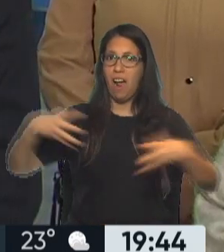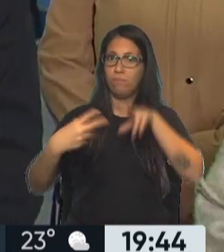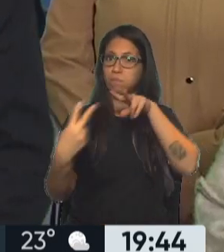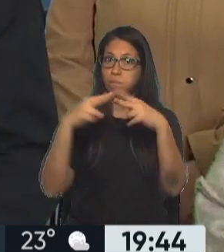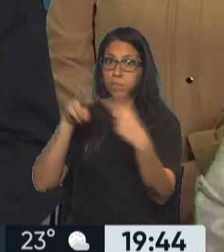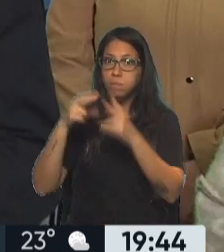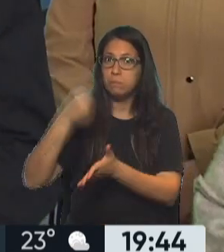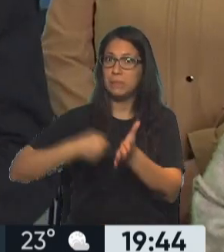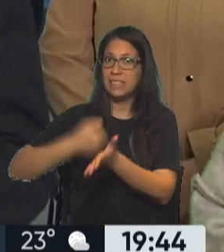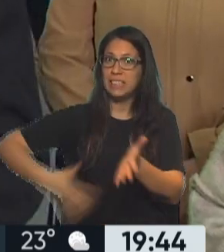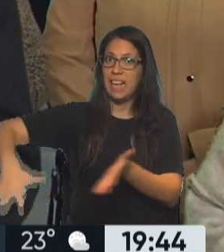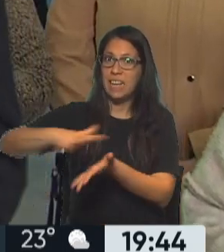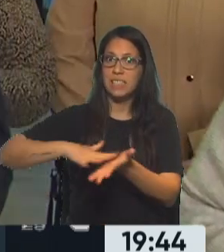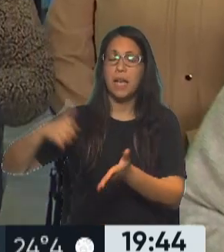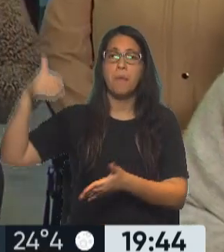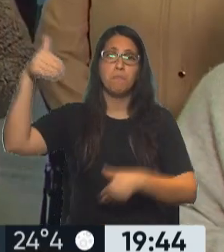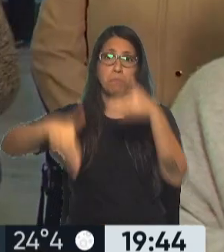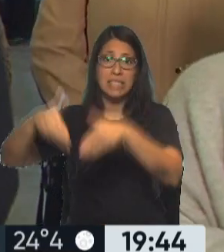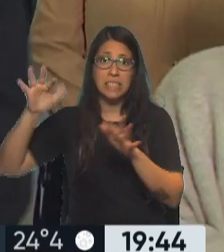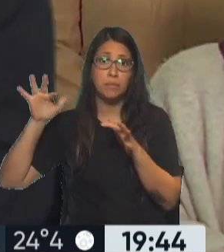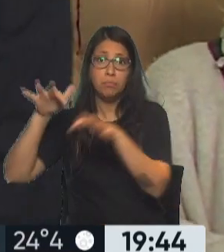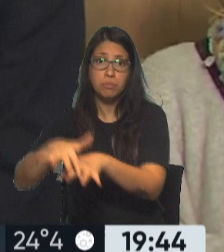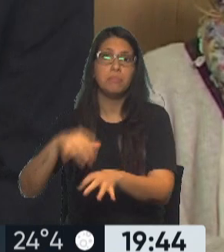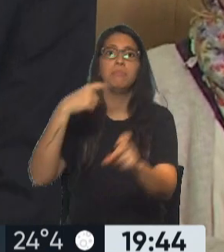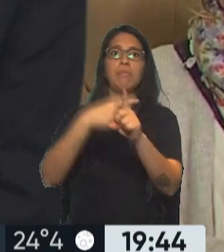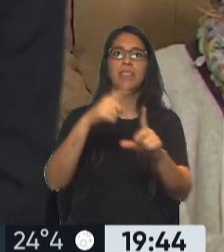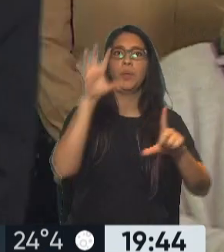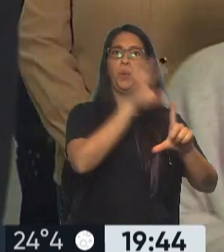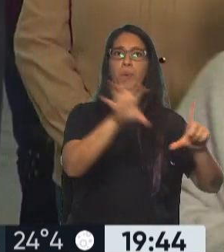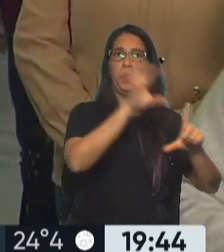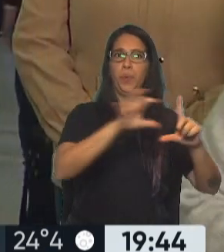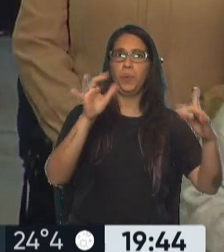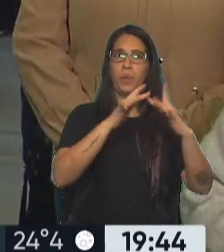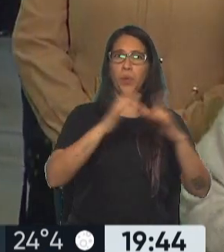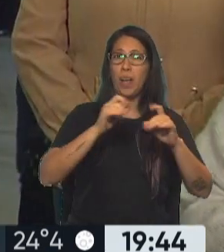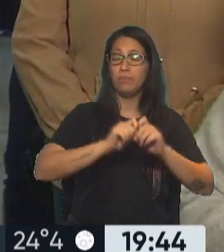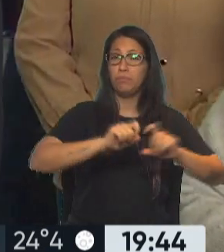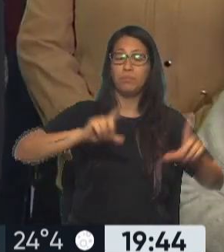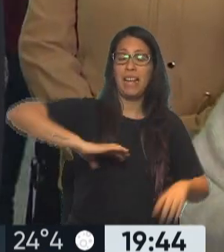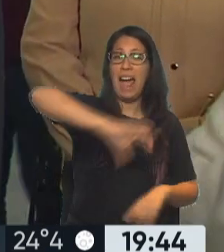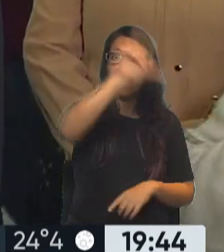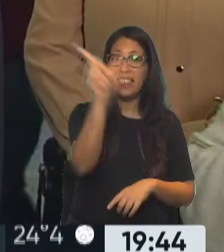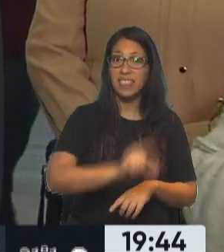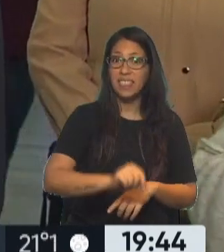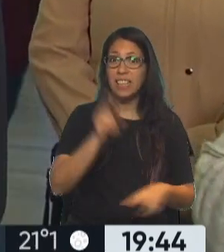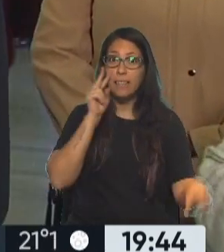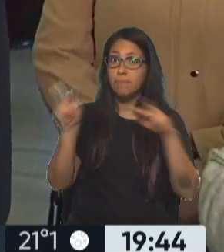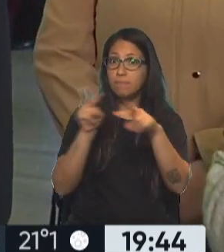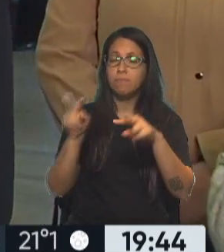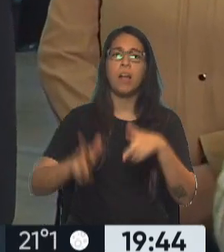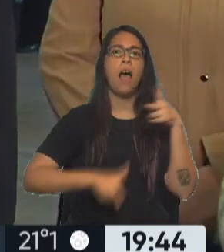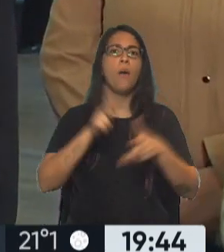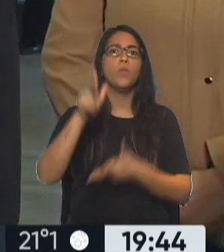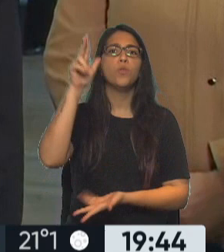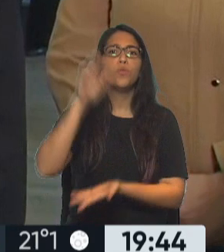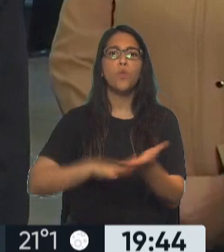con la militancia, tanto presencial como virtual, con las sedes de PJ provinciales de todo el país, en la cual se refirió a lo que significaría,